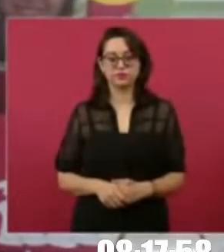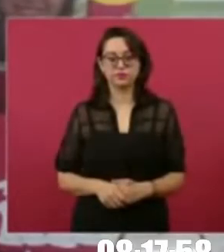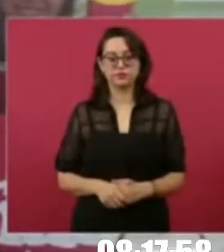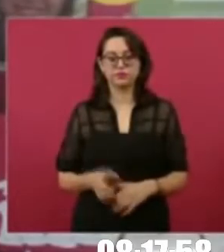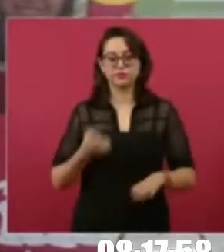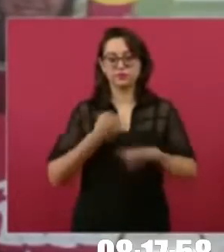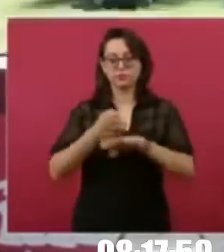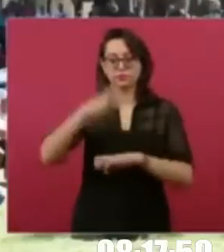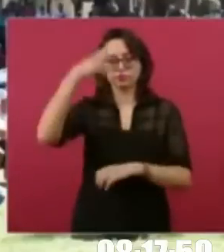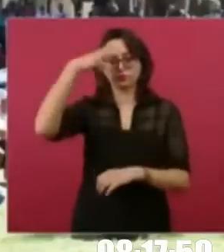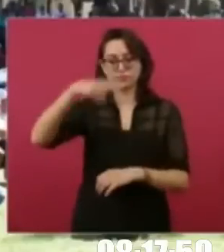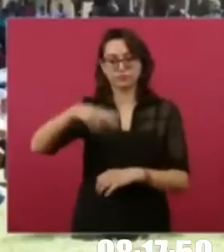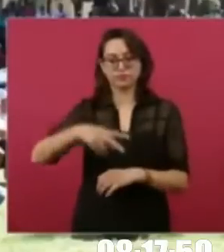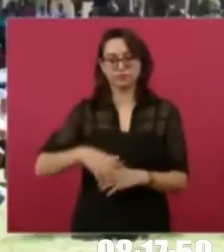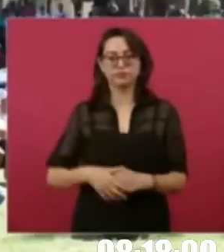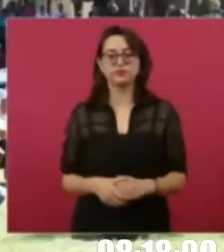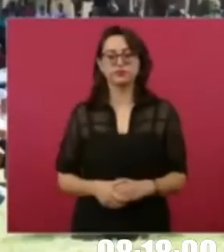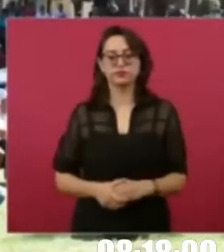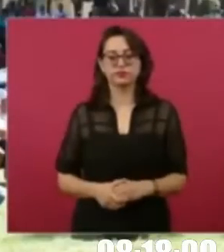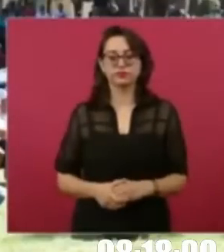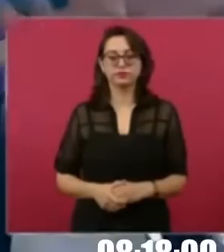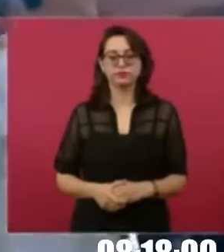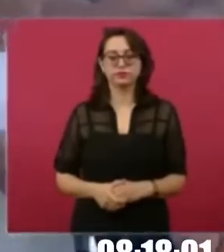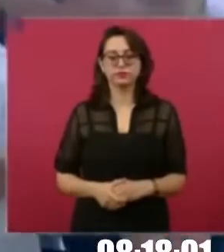Estado de México Guanajuato